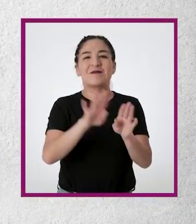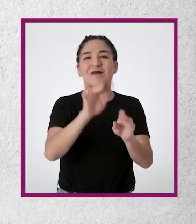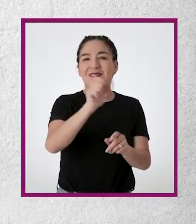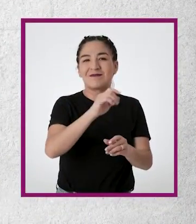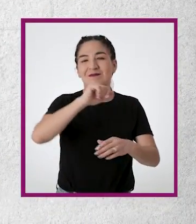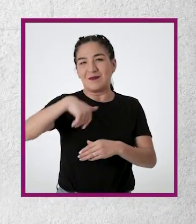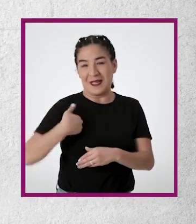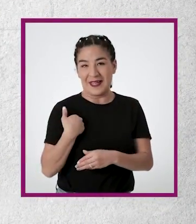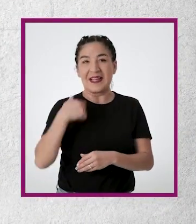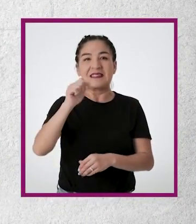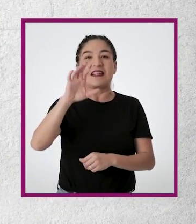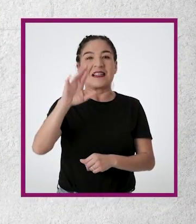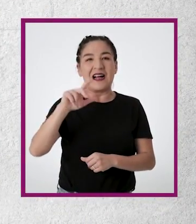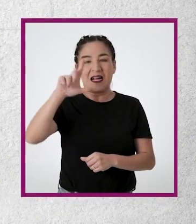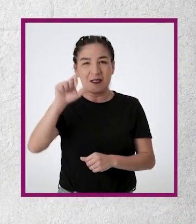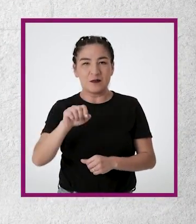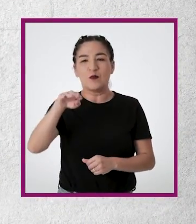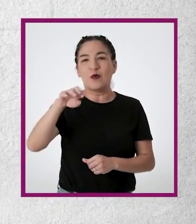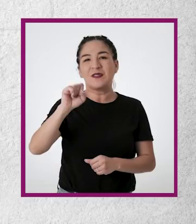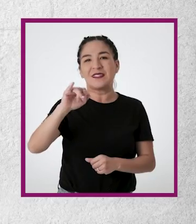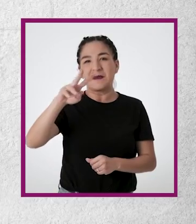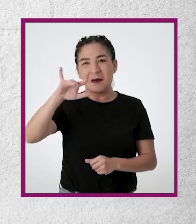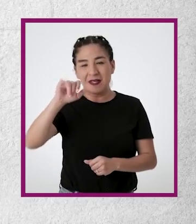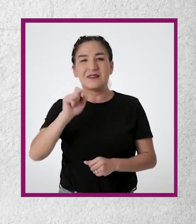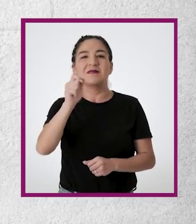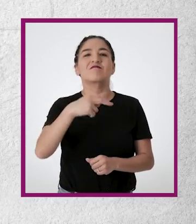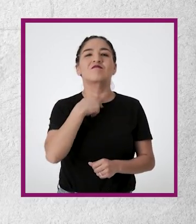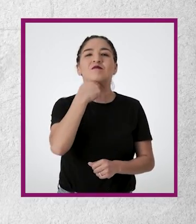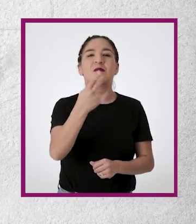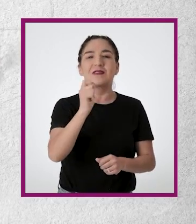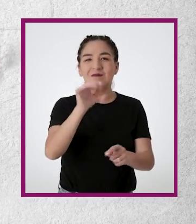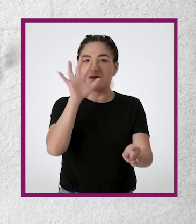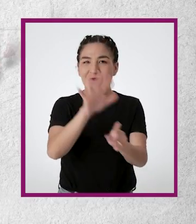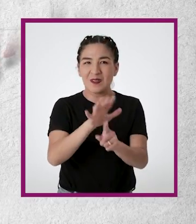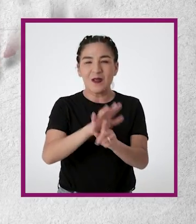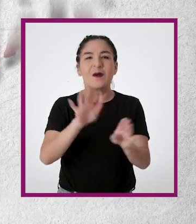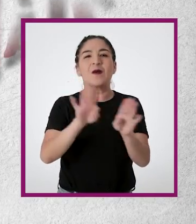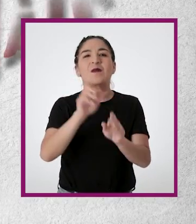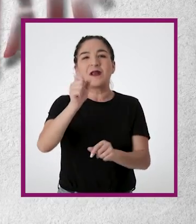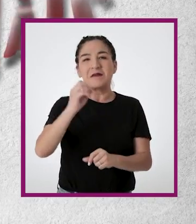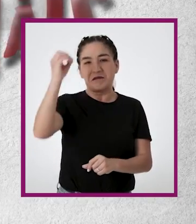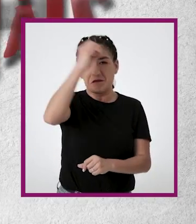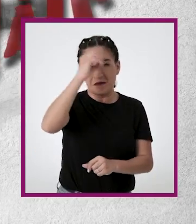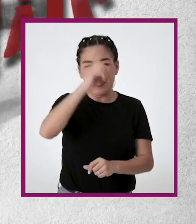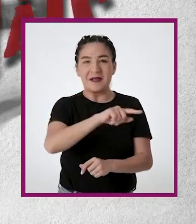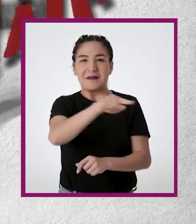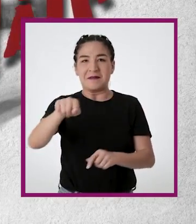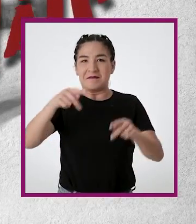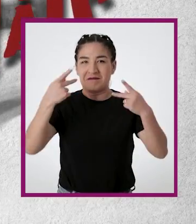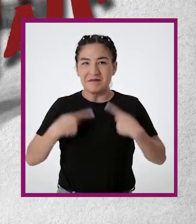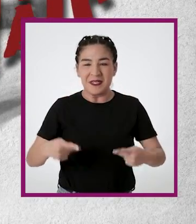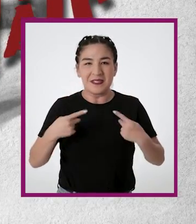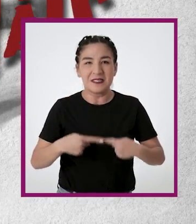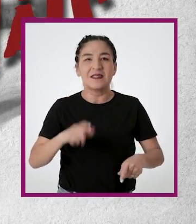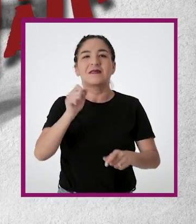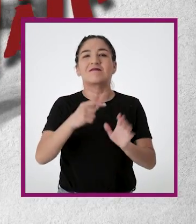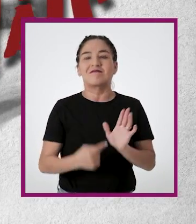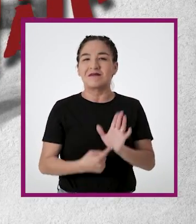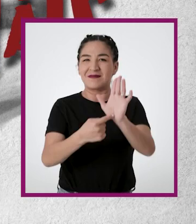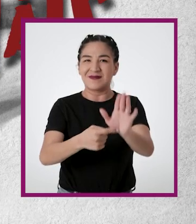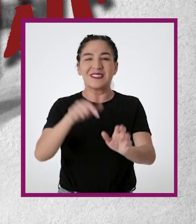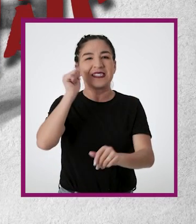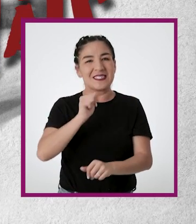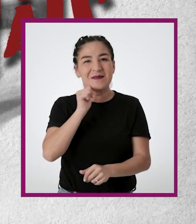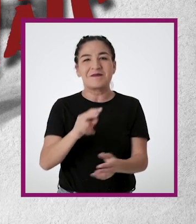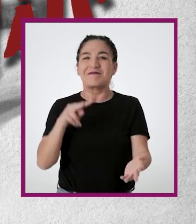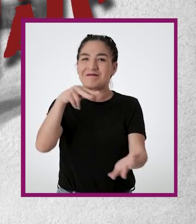Carlos Monsiváis fue el vocero de la cultura popular, el forjador de la opinión pública,